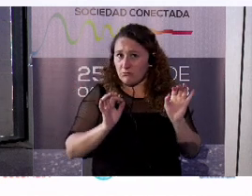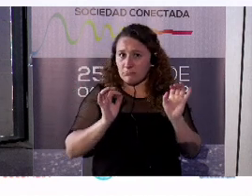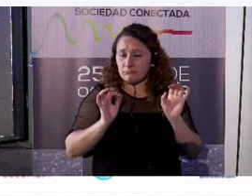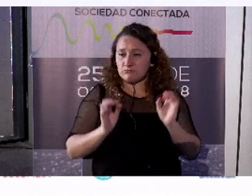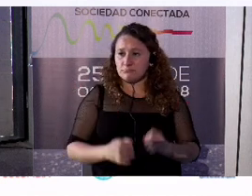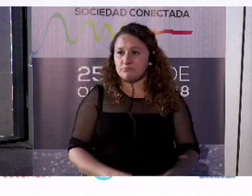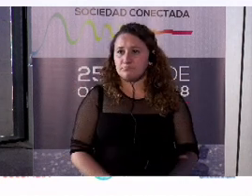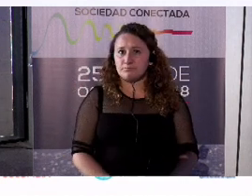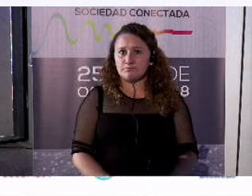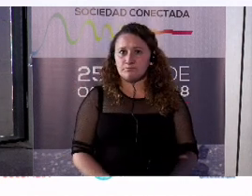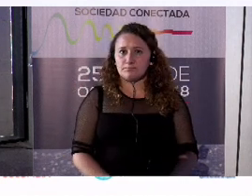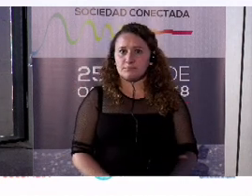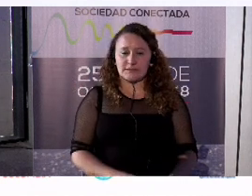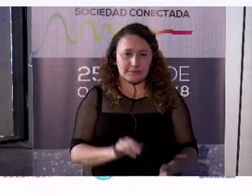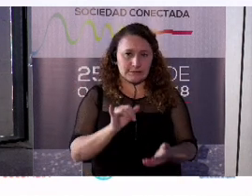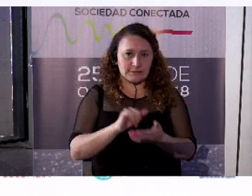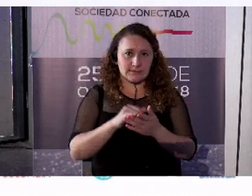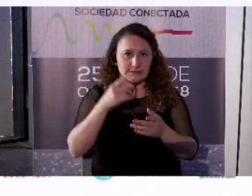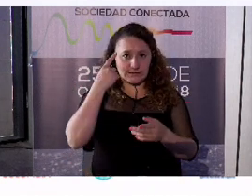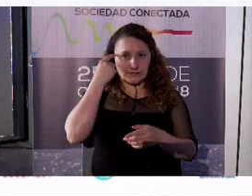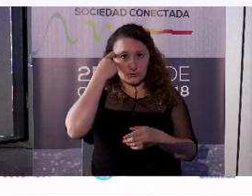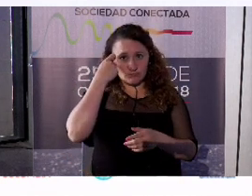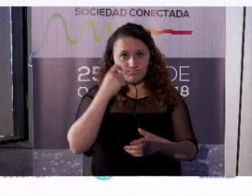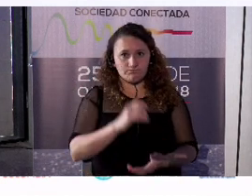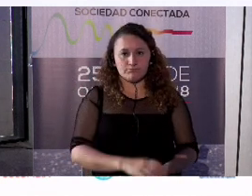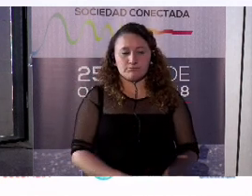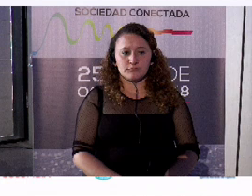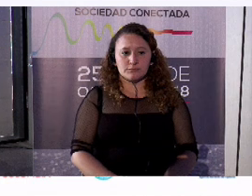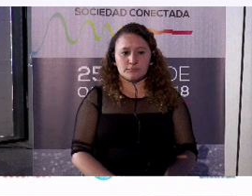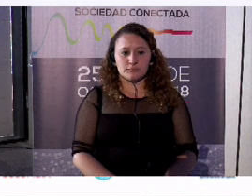pierde de eso se trata el reto